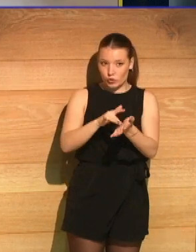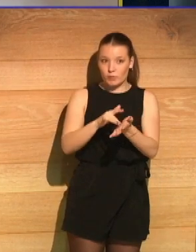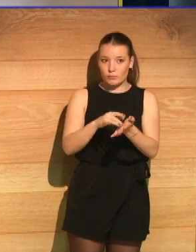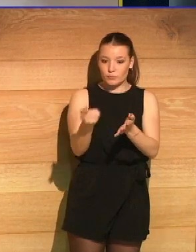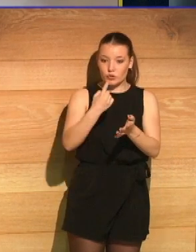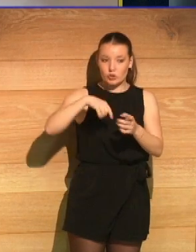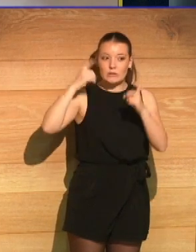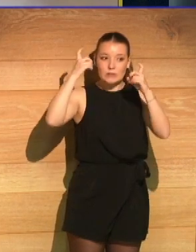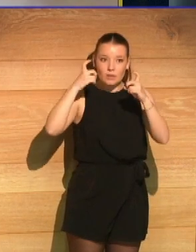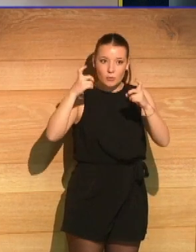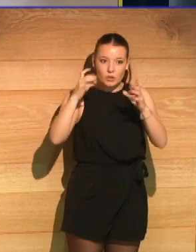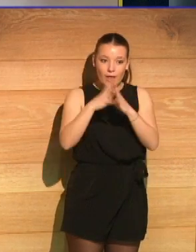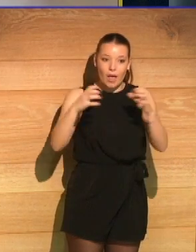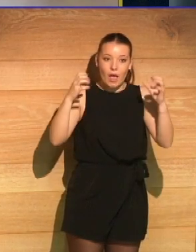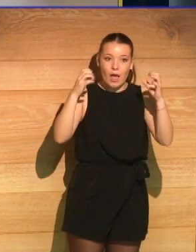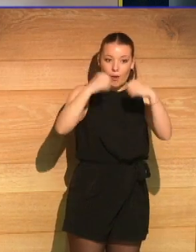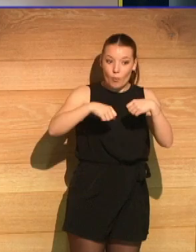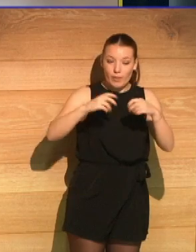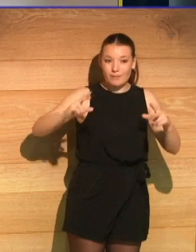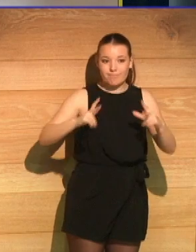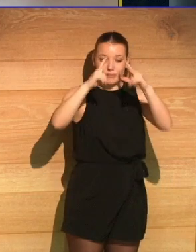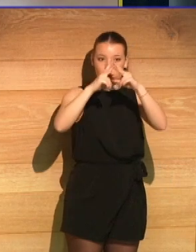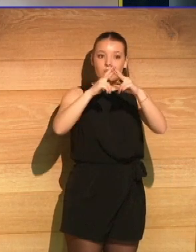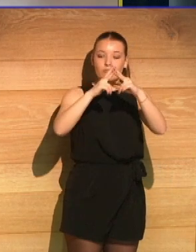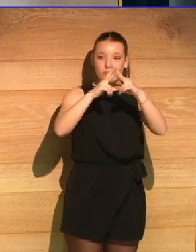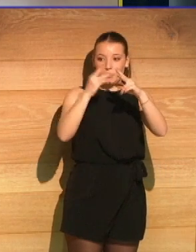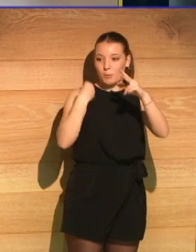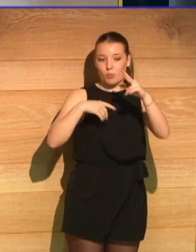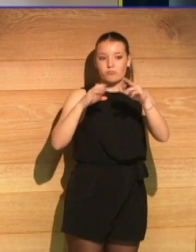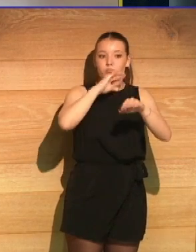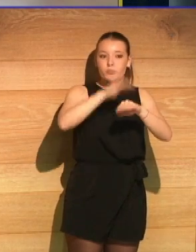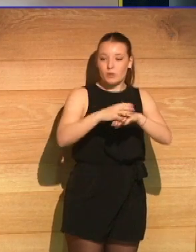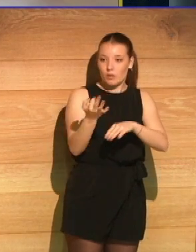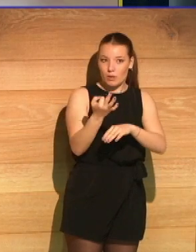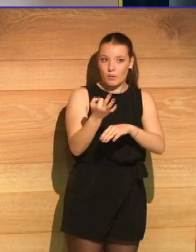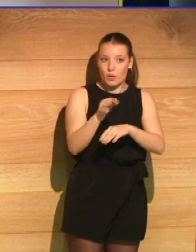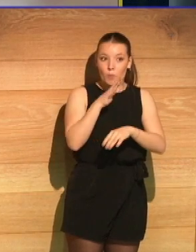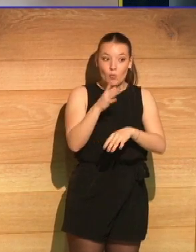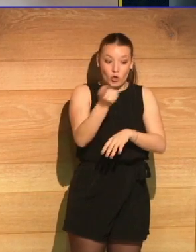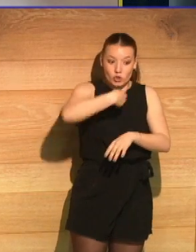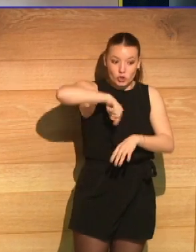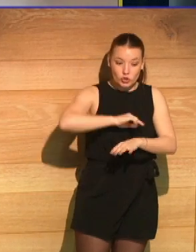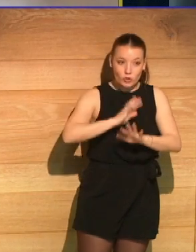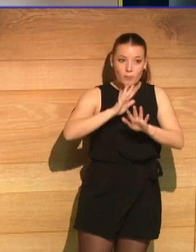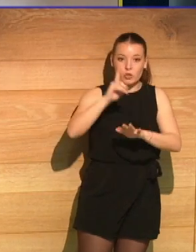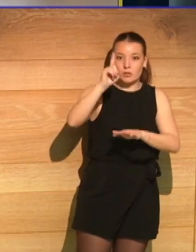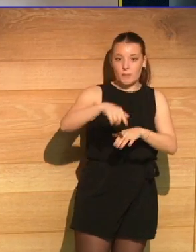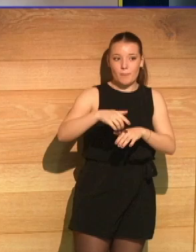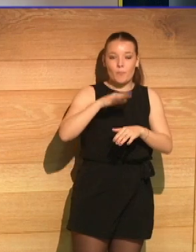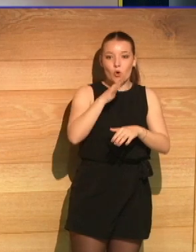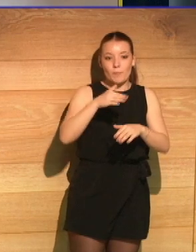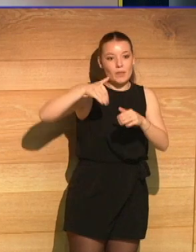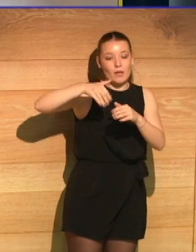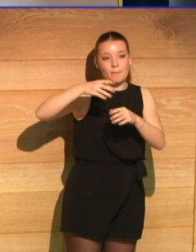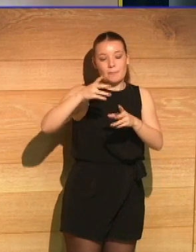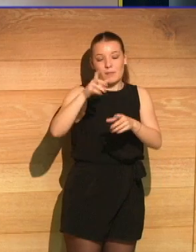los a los objetivos del Acuerdo de París de la manera que sea, por nosotros, pero sobre todo por los habitantes de 2100, que son